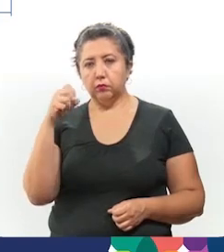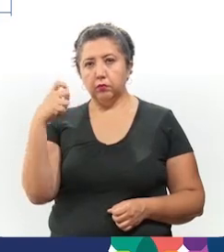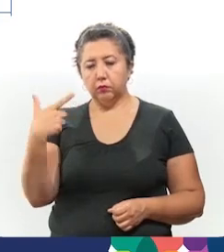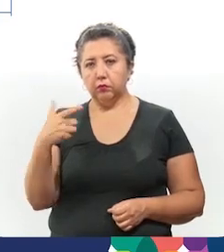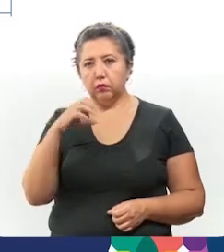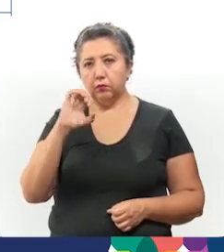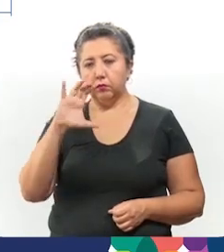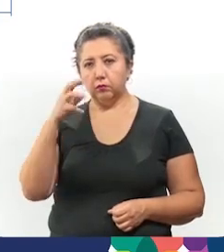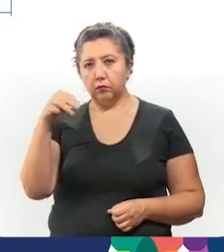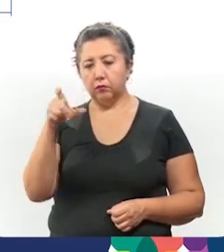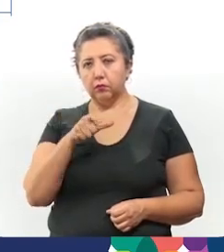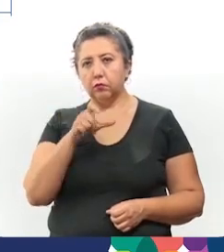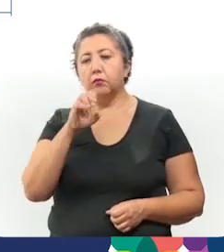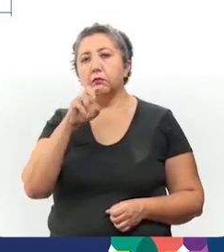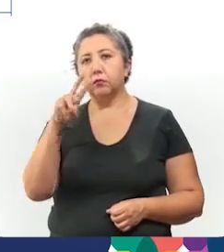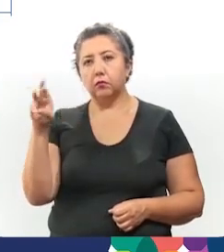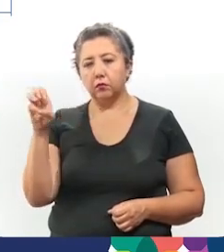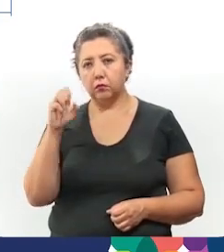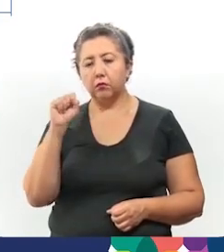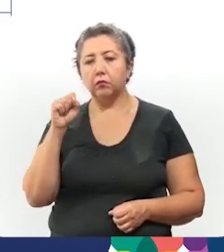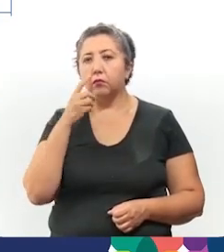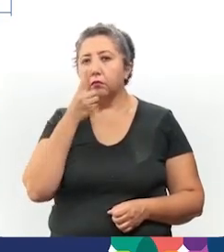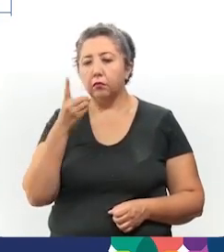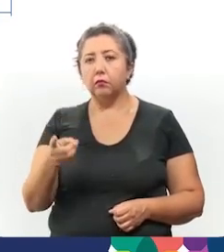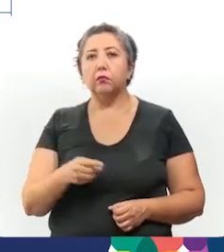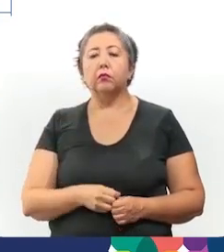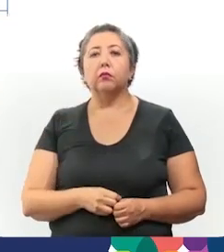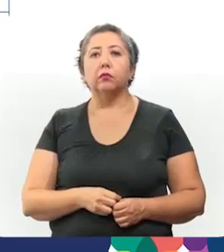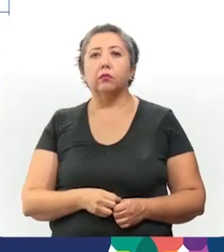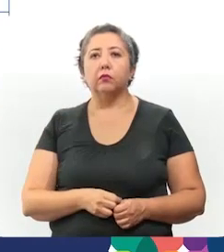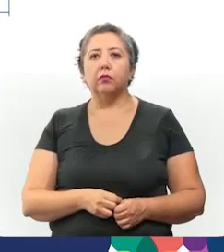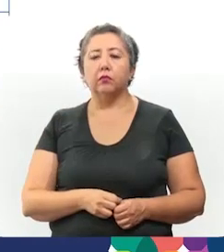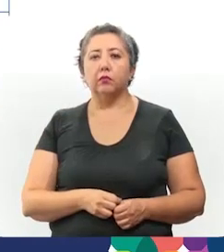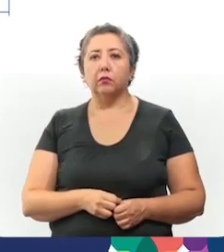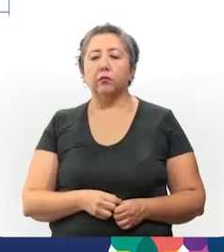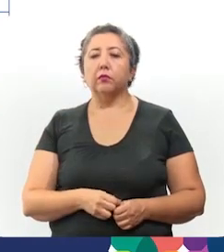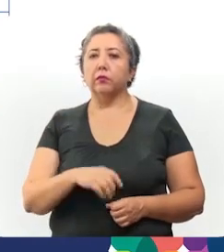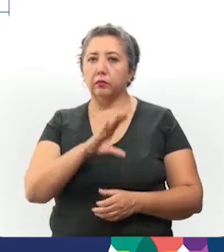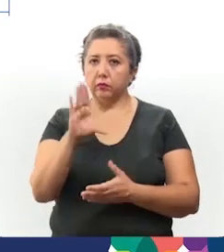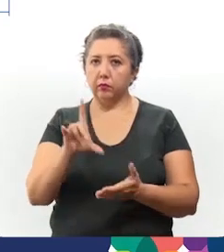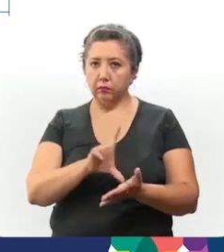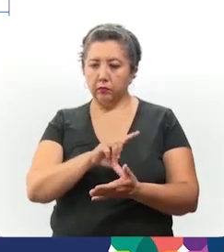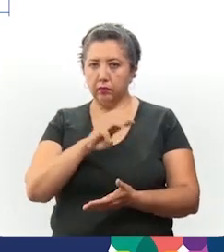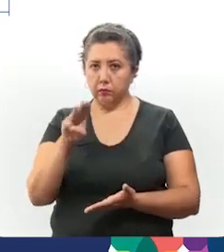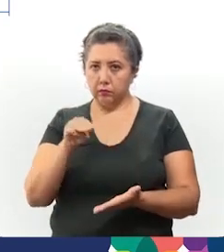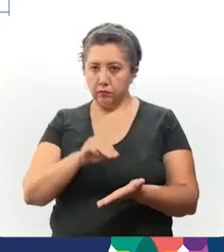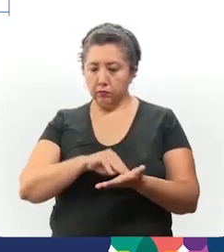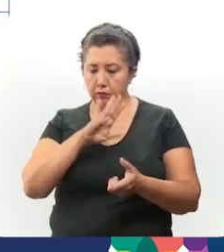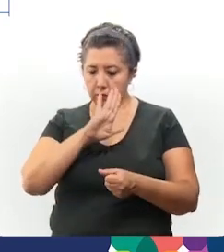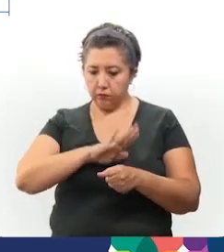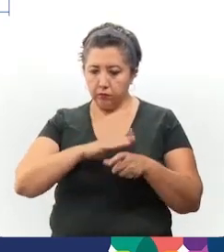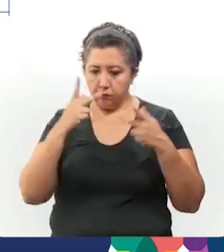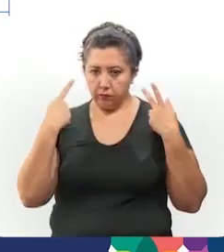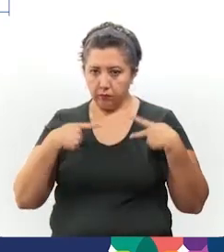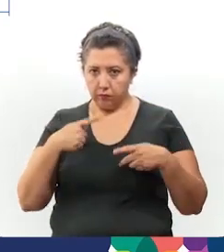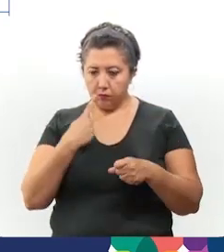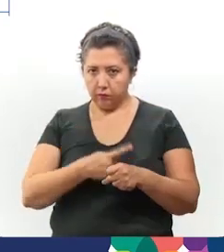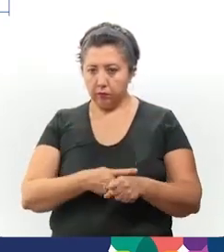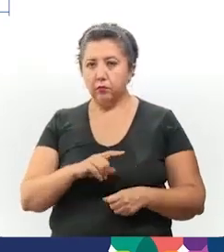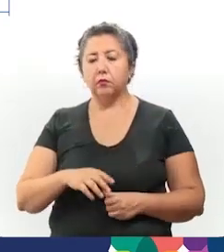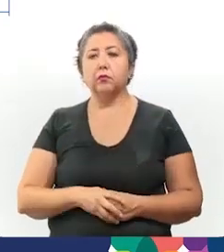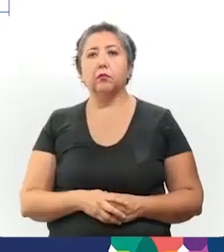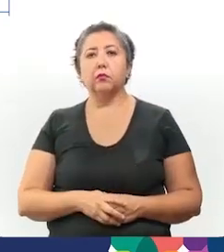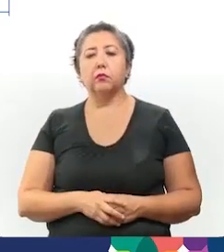Chemash, 306, Tinum, 264. Las colonias de Mérida con mayor número de personas contagiadas